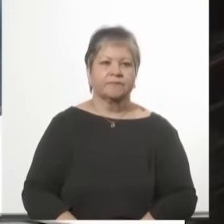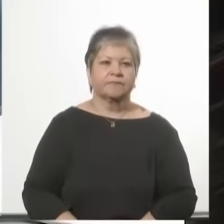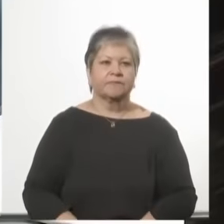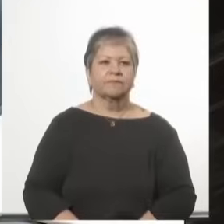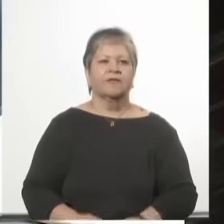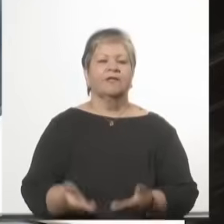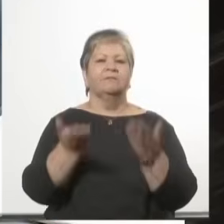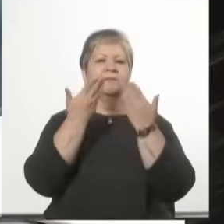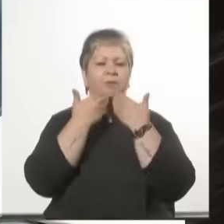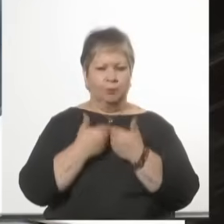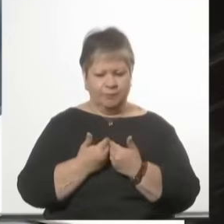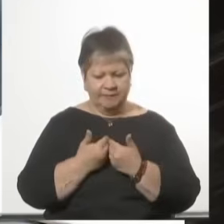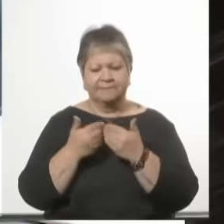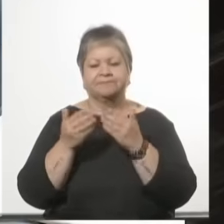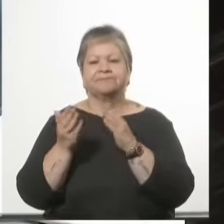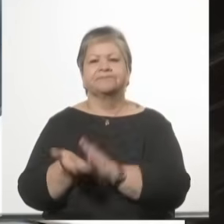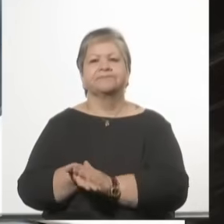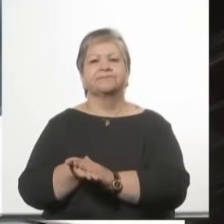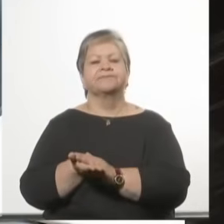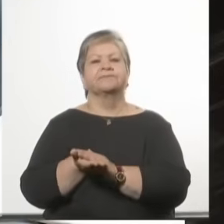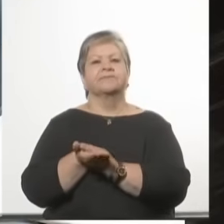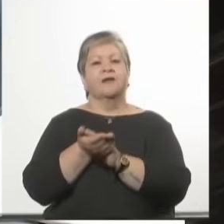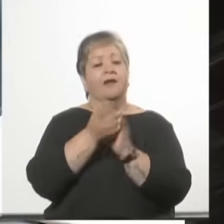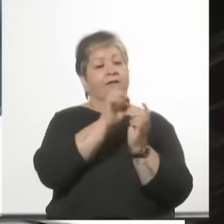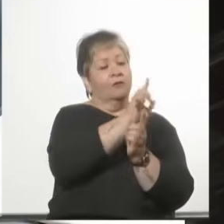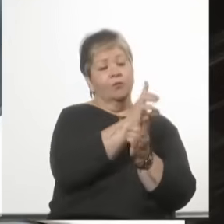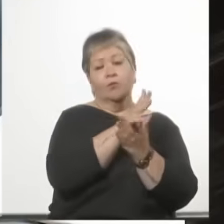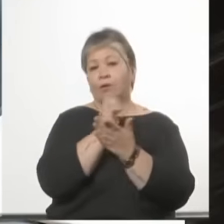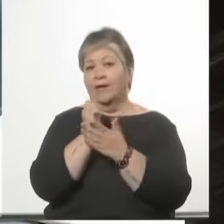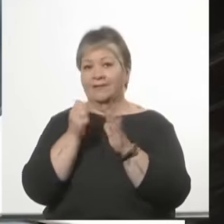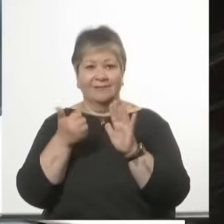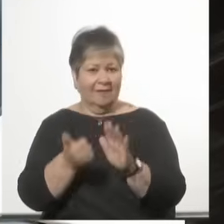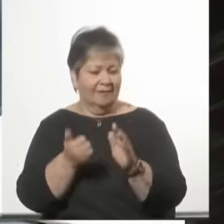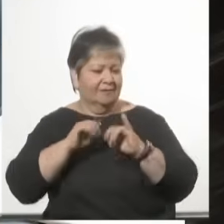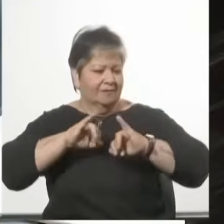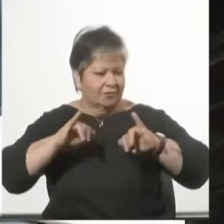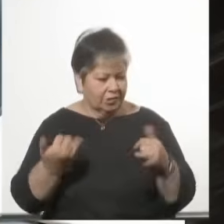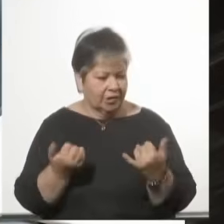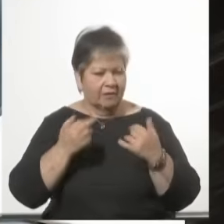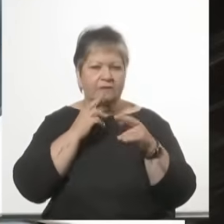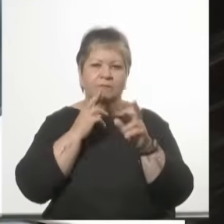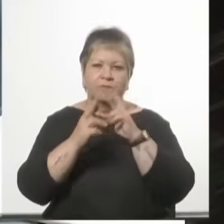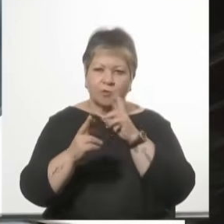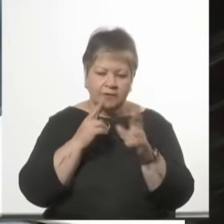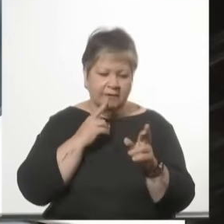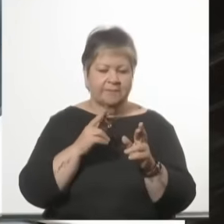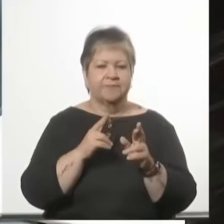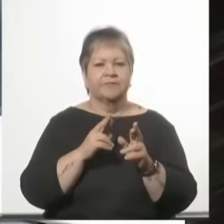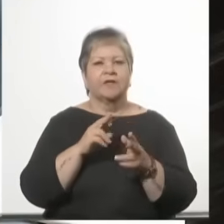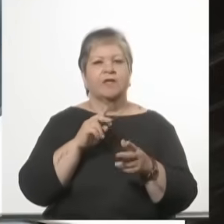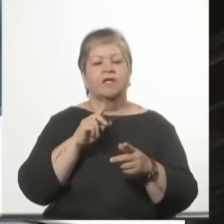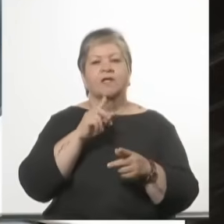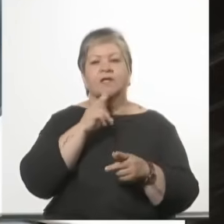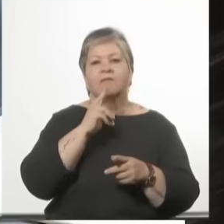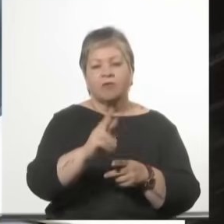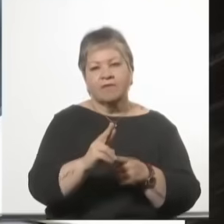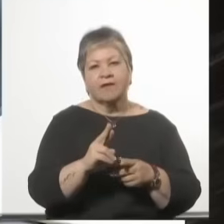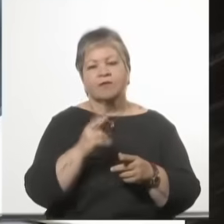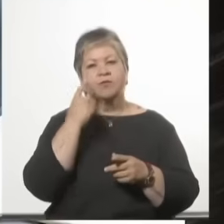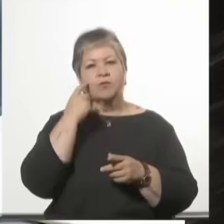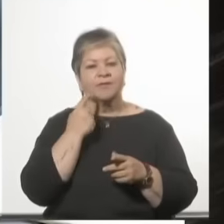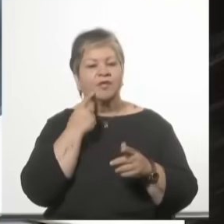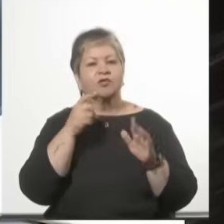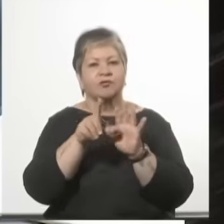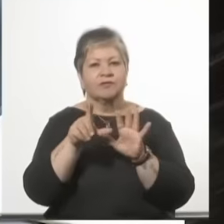a las preguntas. Entendemos que las preguntas del 1 al 6 están respondidas. Vamos a contestar la pregunta